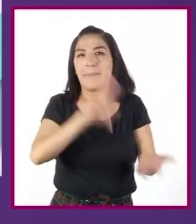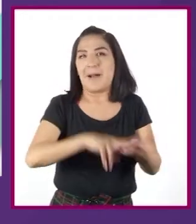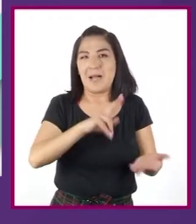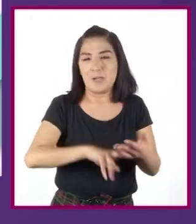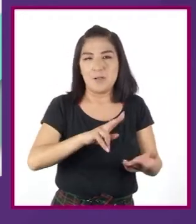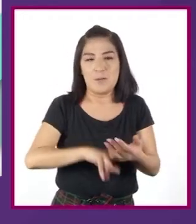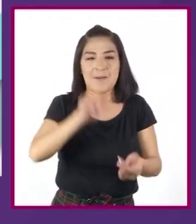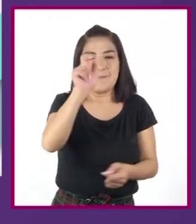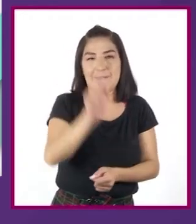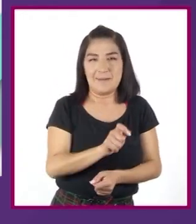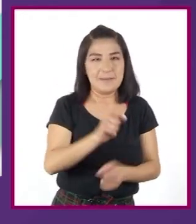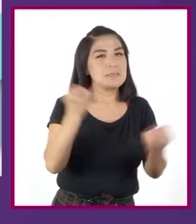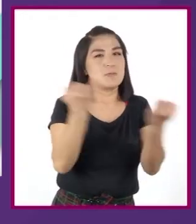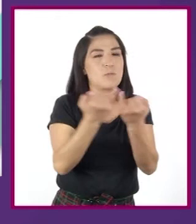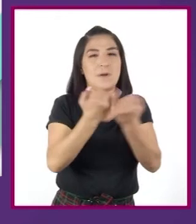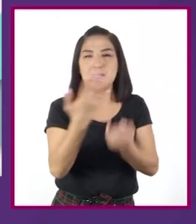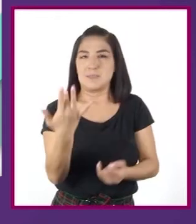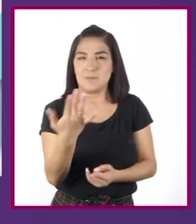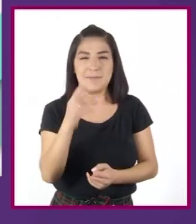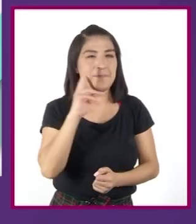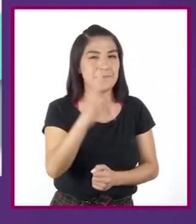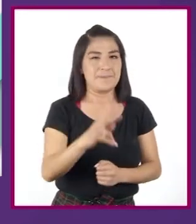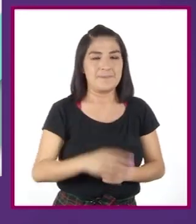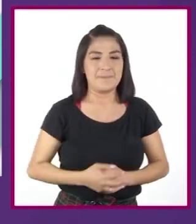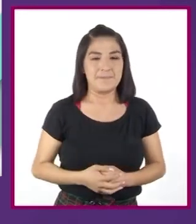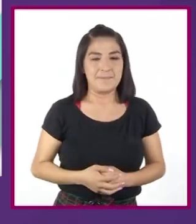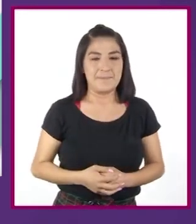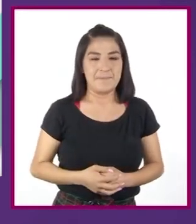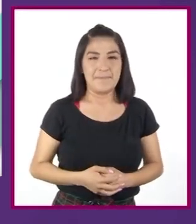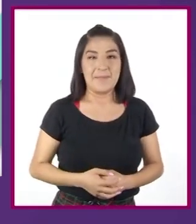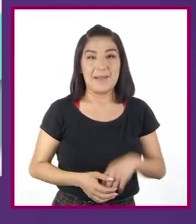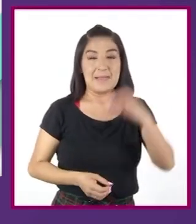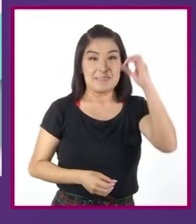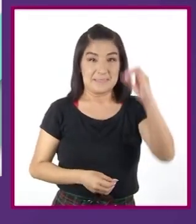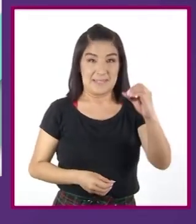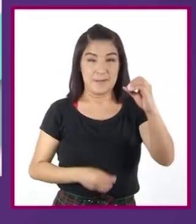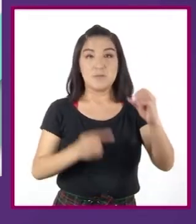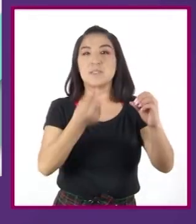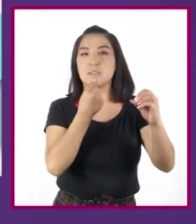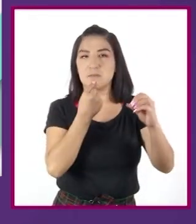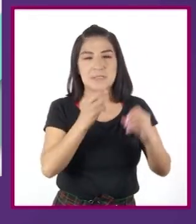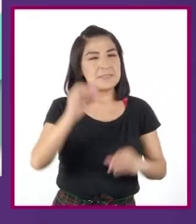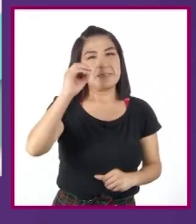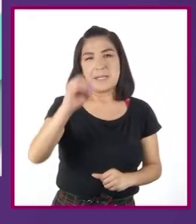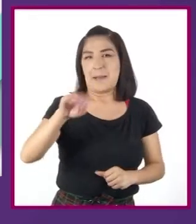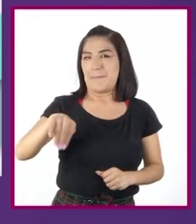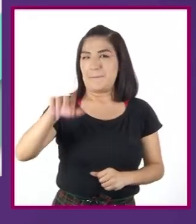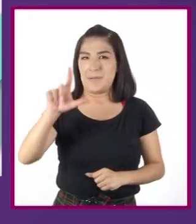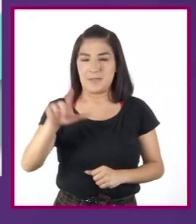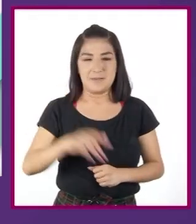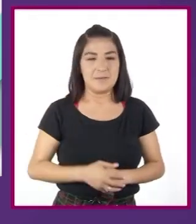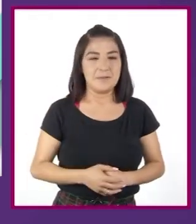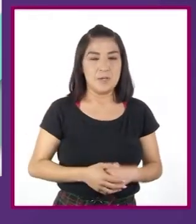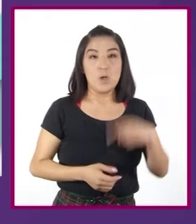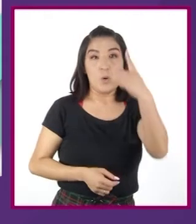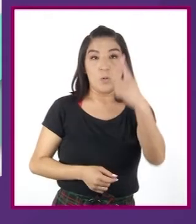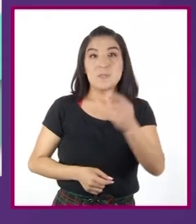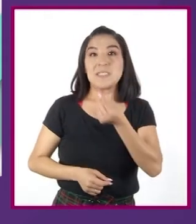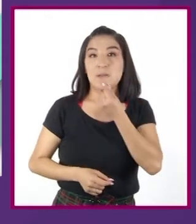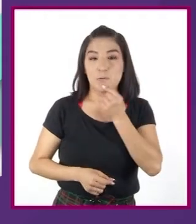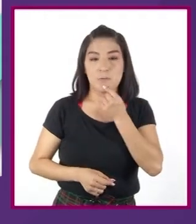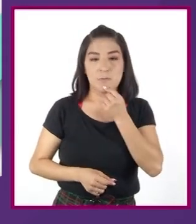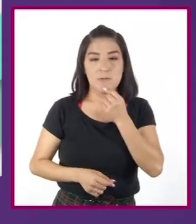50 respectivamente. Así, para 0 segundos serán 0 mililitros. 1 segundo